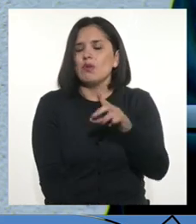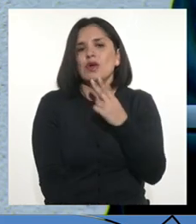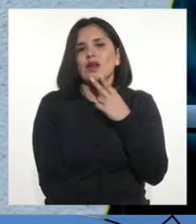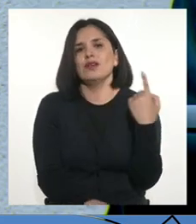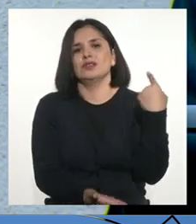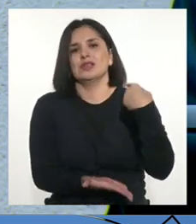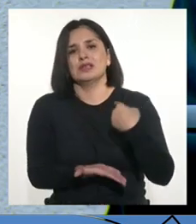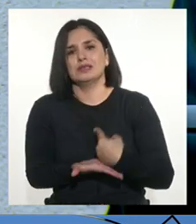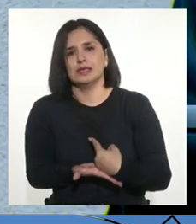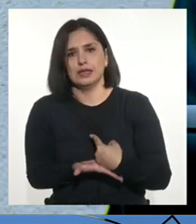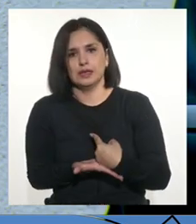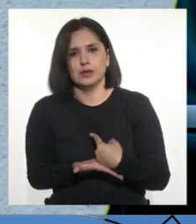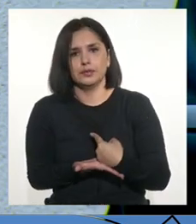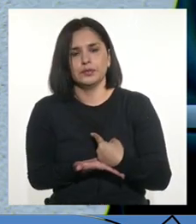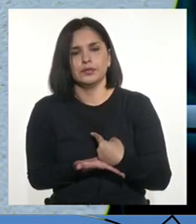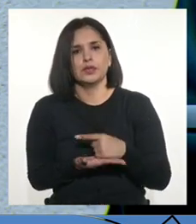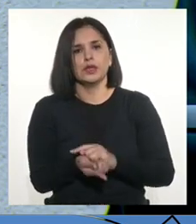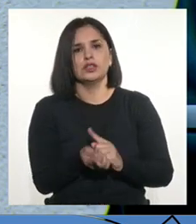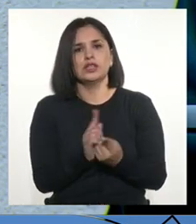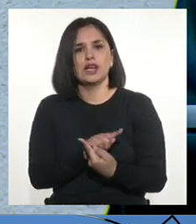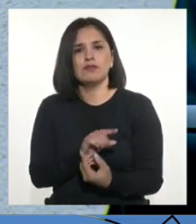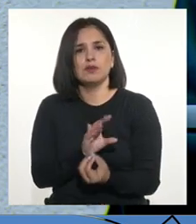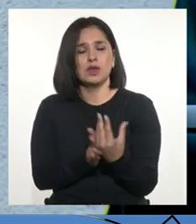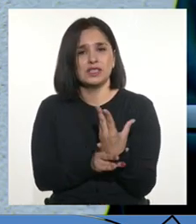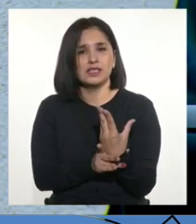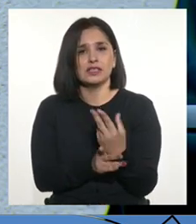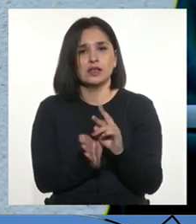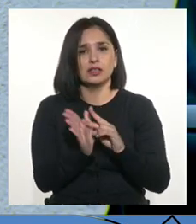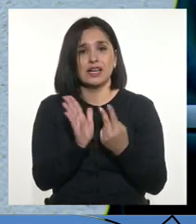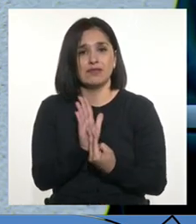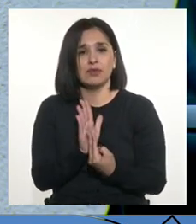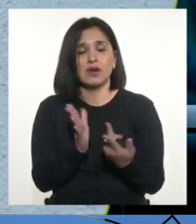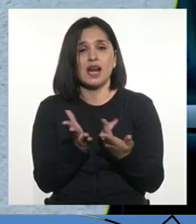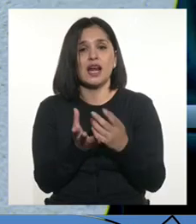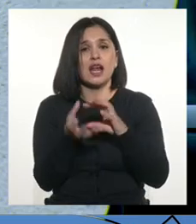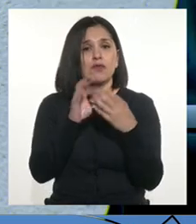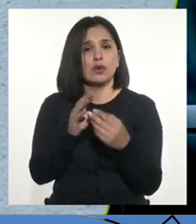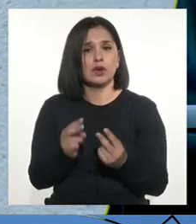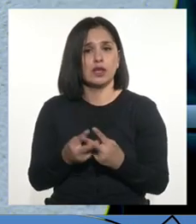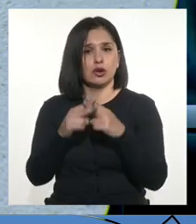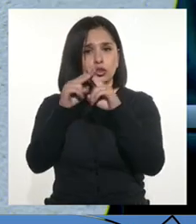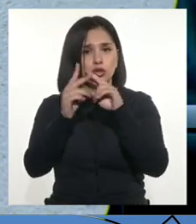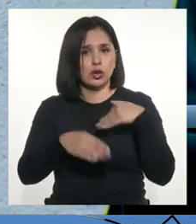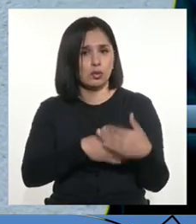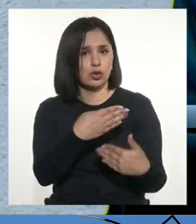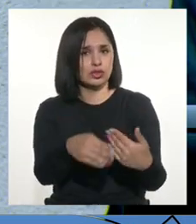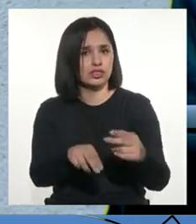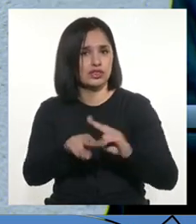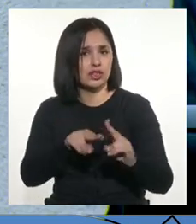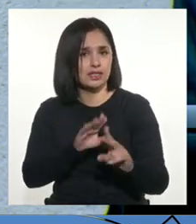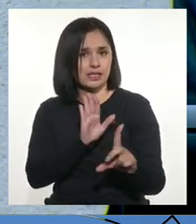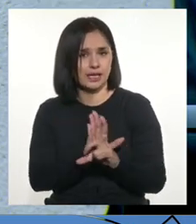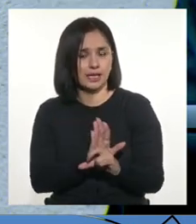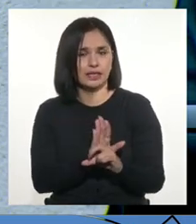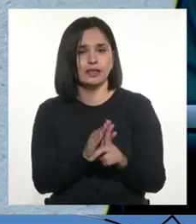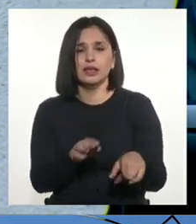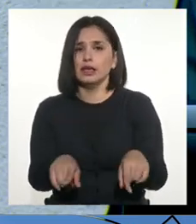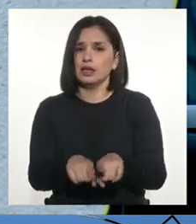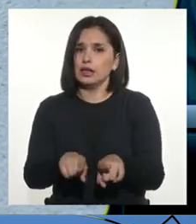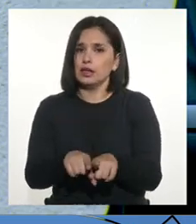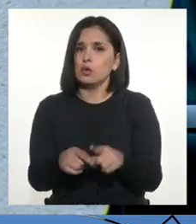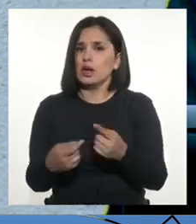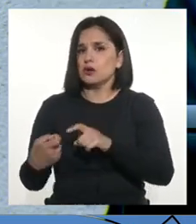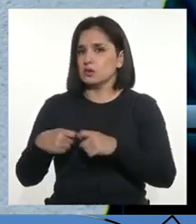exige y transformar modernizar reformar la manera de construir el proceso producción de la ley así como se